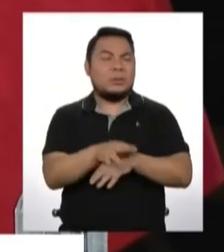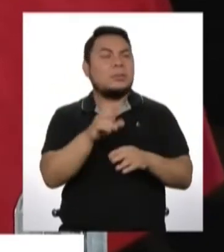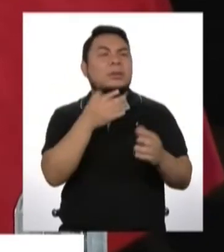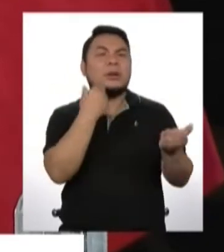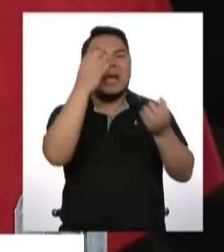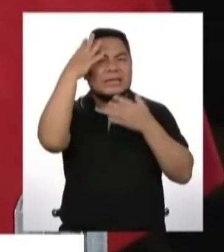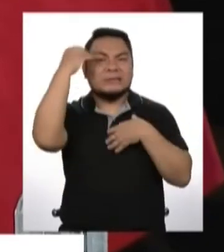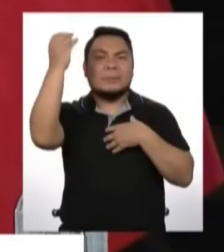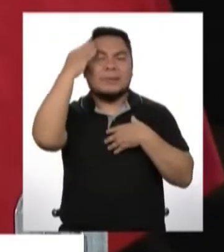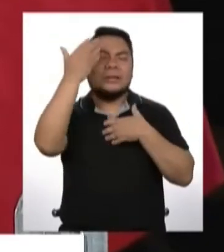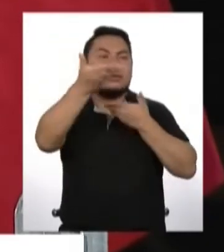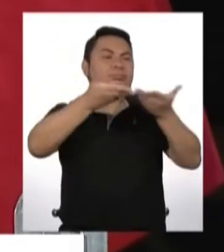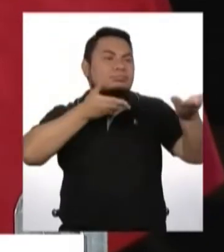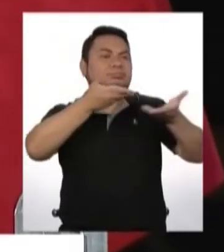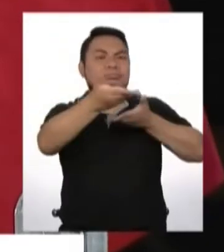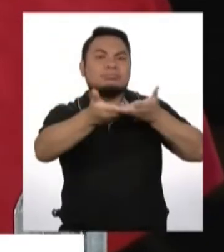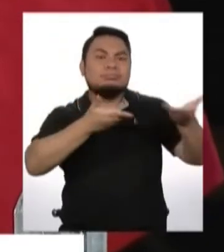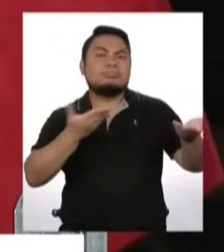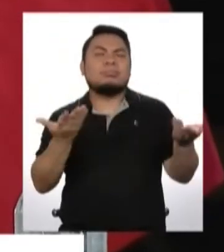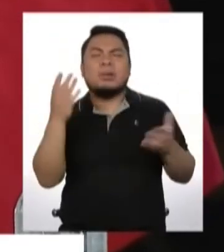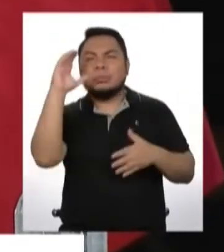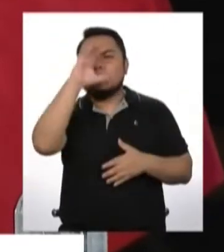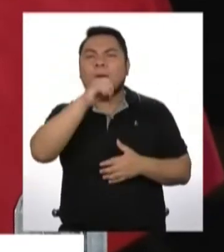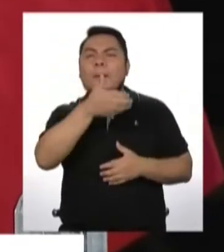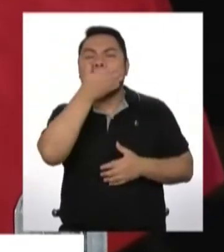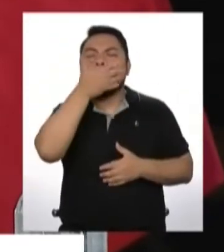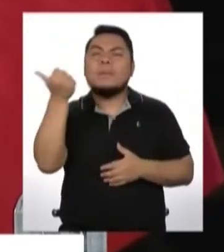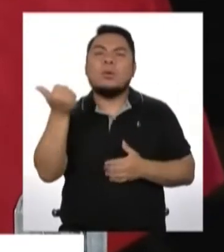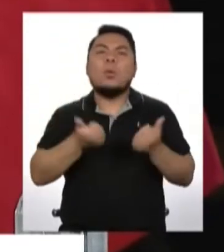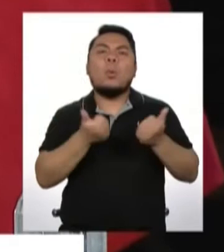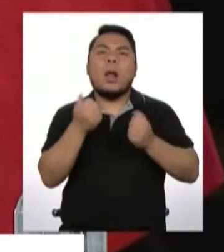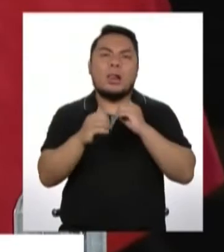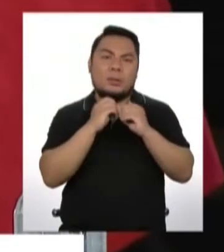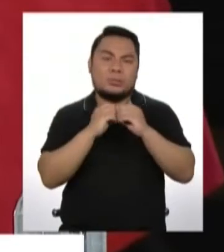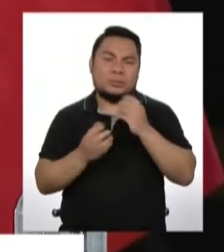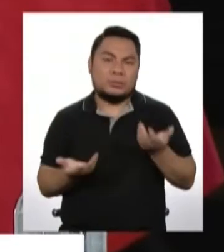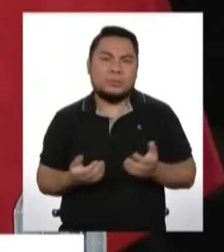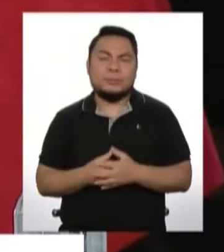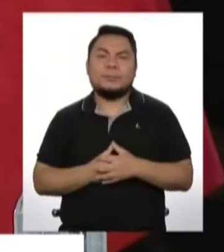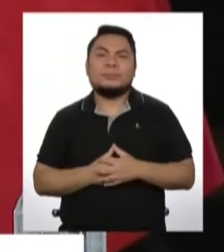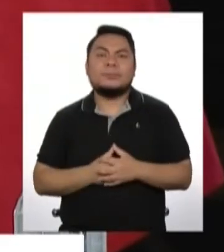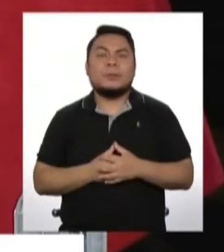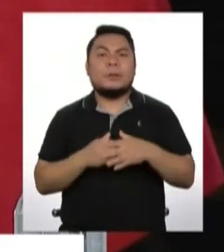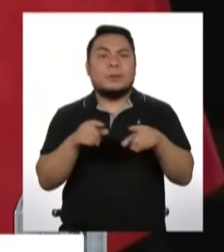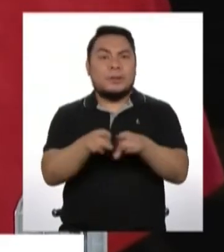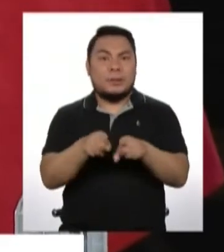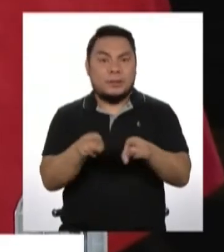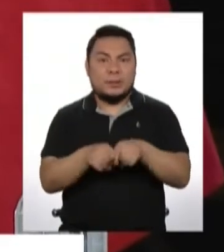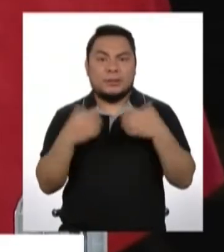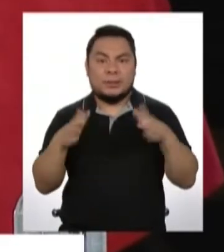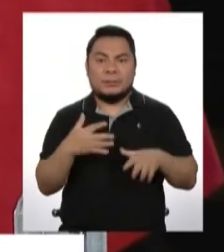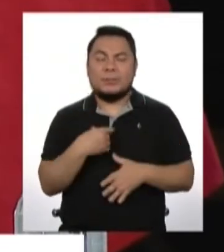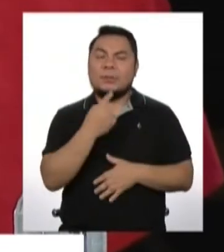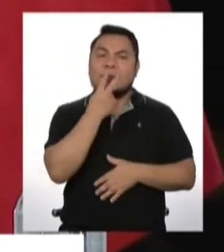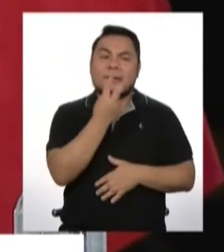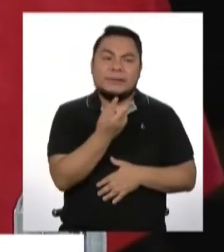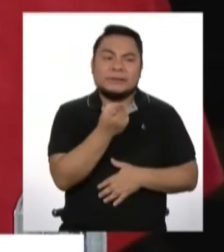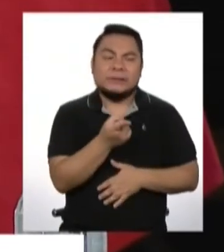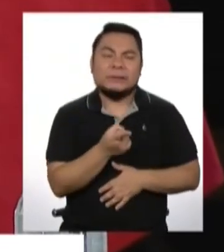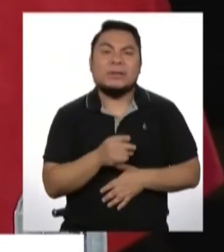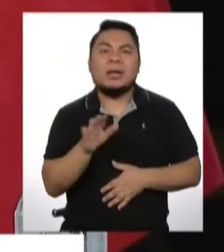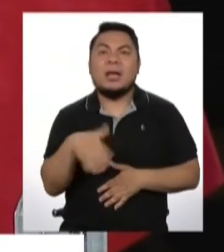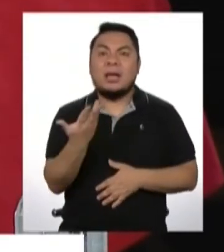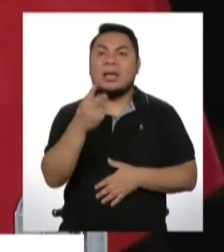de nuestras experiencias para tratar siempre de buscar tener la mejor posición. Pero también hemos visto que